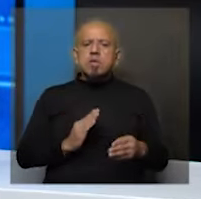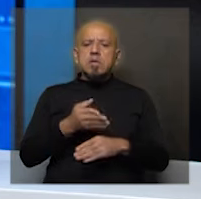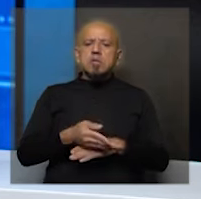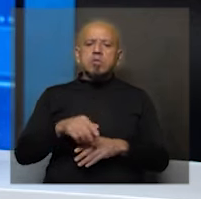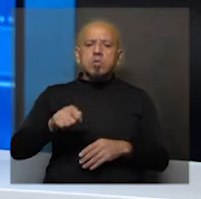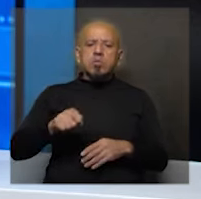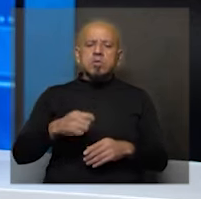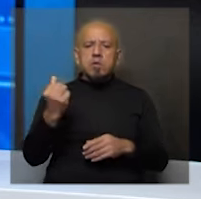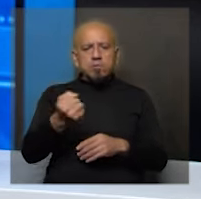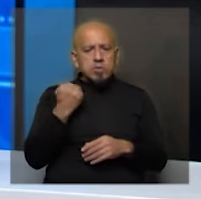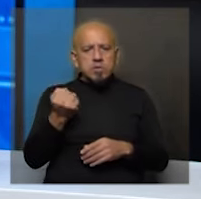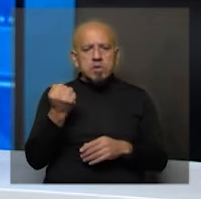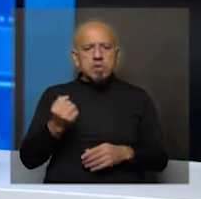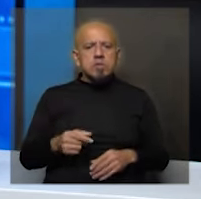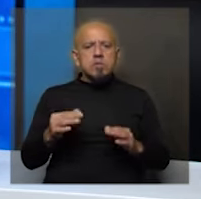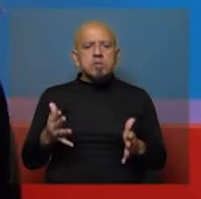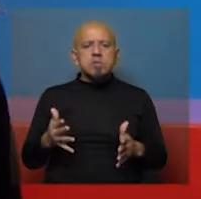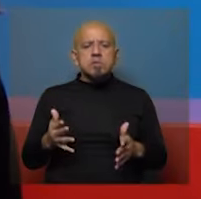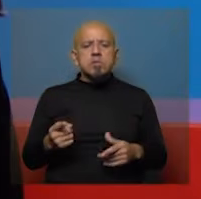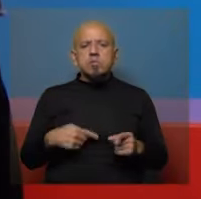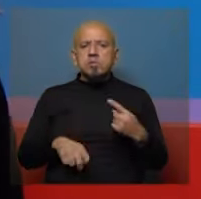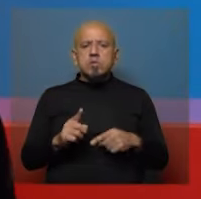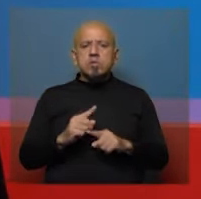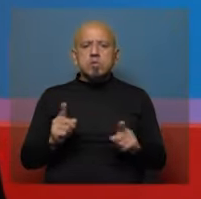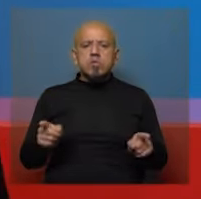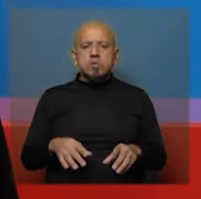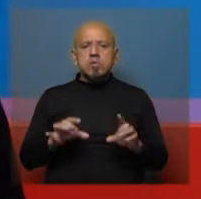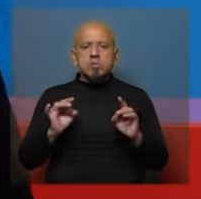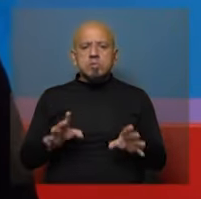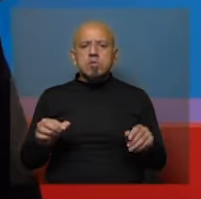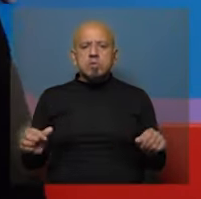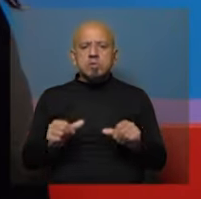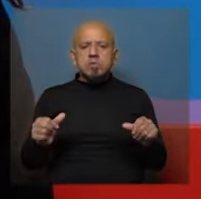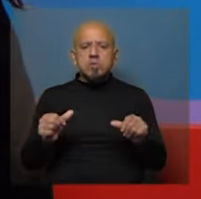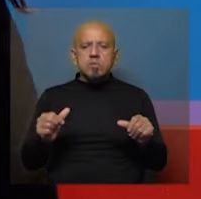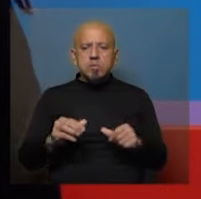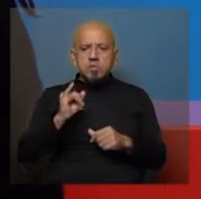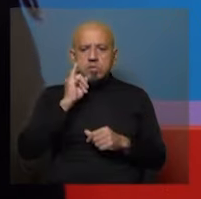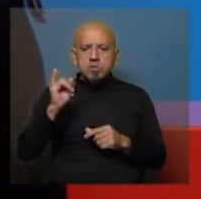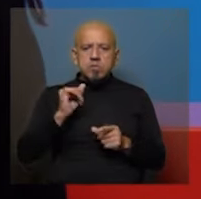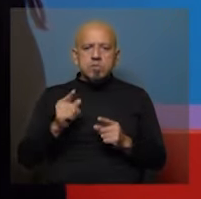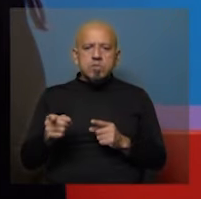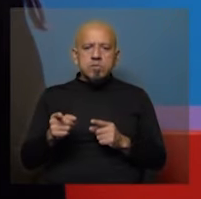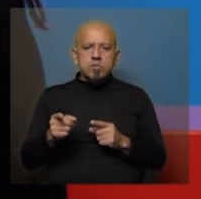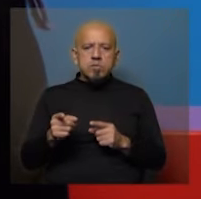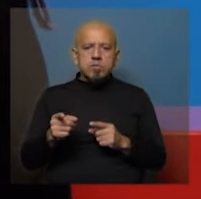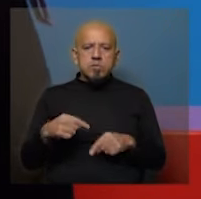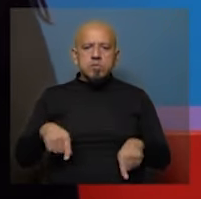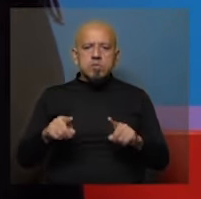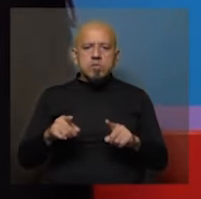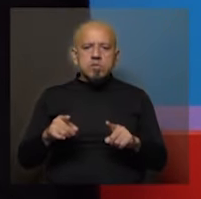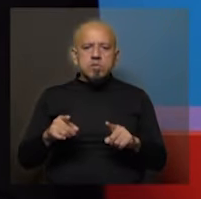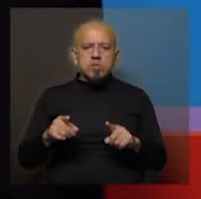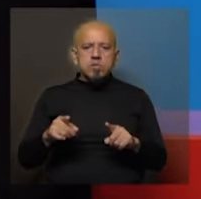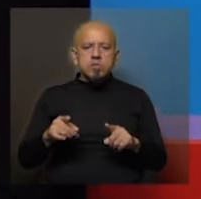es fundamental en esta historia no permitirle es Claro pero no es solo ir a hacer una denuncia sino que todo el sistema tenemos que dar esa respuesta y si